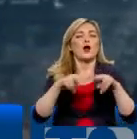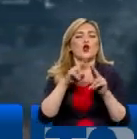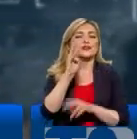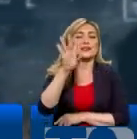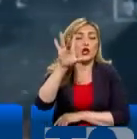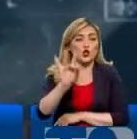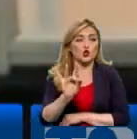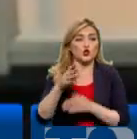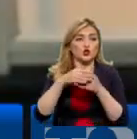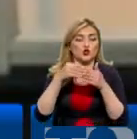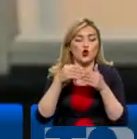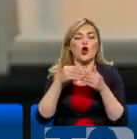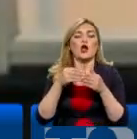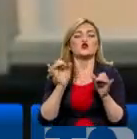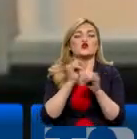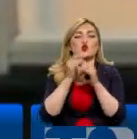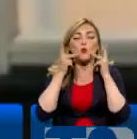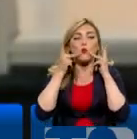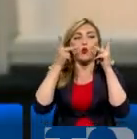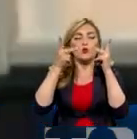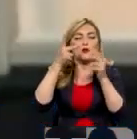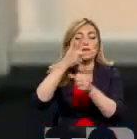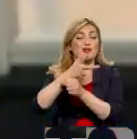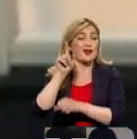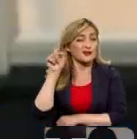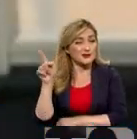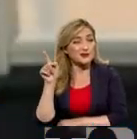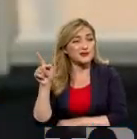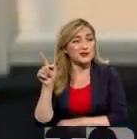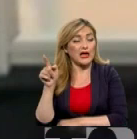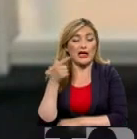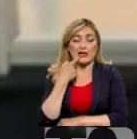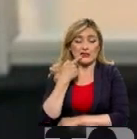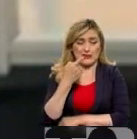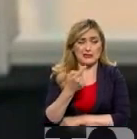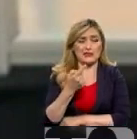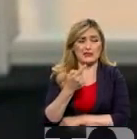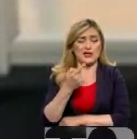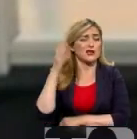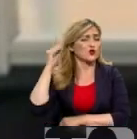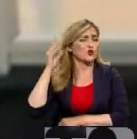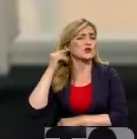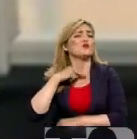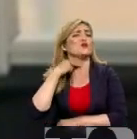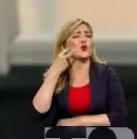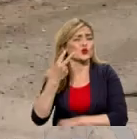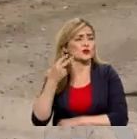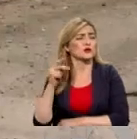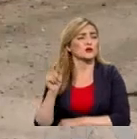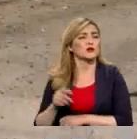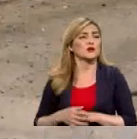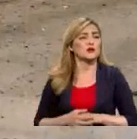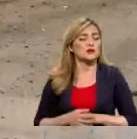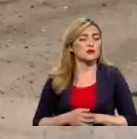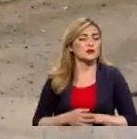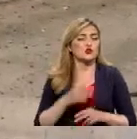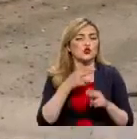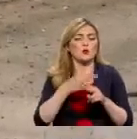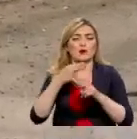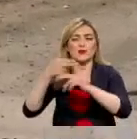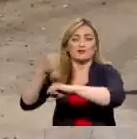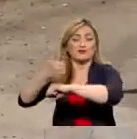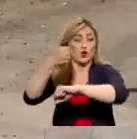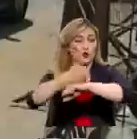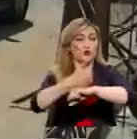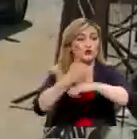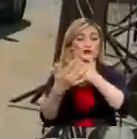entidades públicas. En el video además se escucha cómo el israelí sobreviviente del atentado en el que fue asesinado su amigo da nombres de autoridades